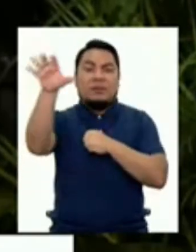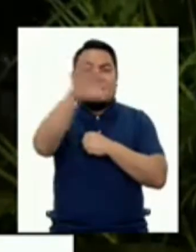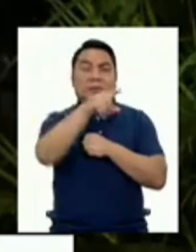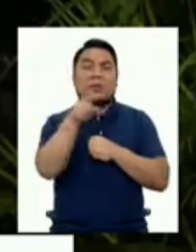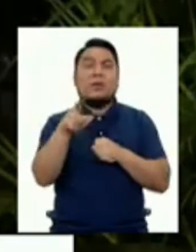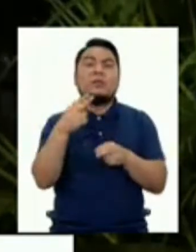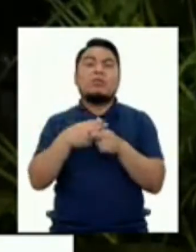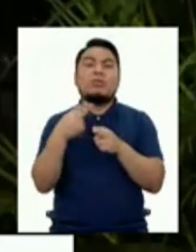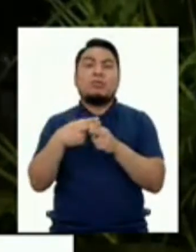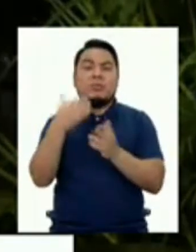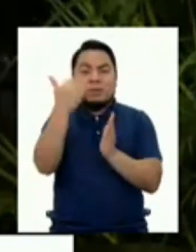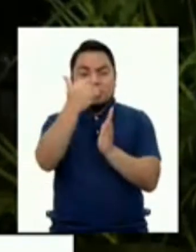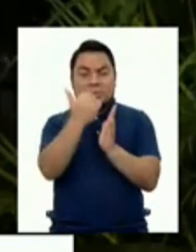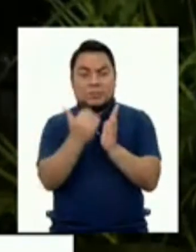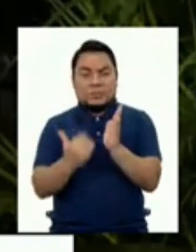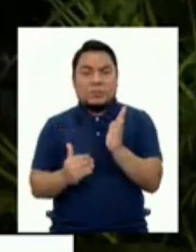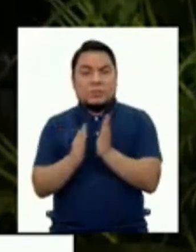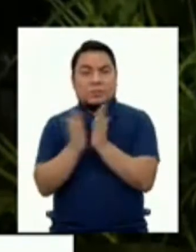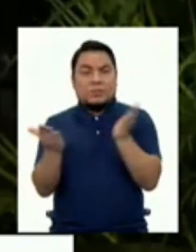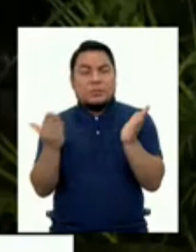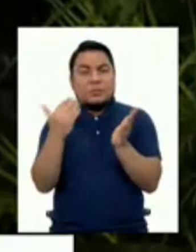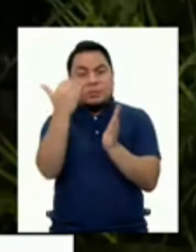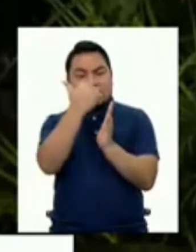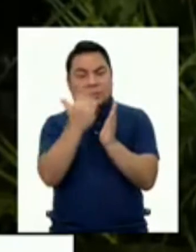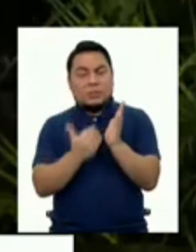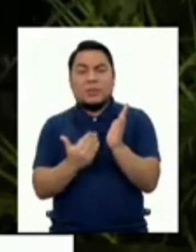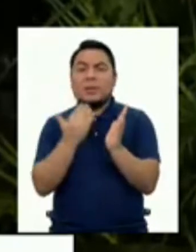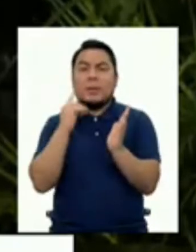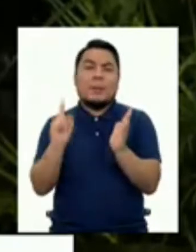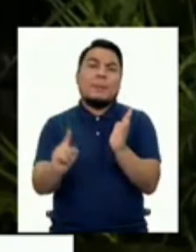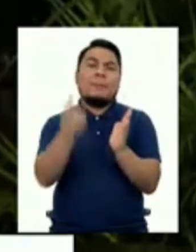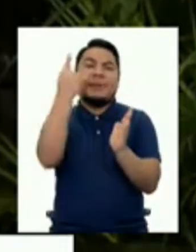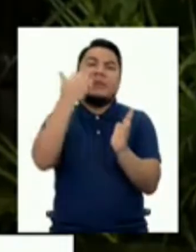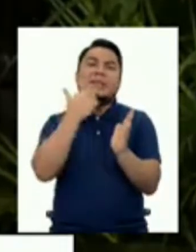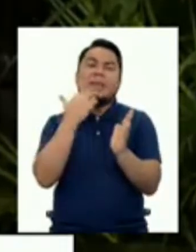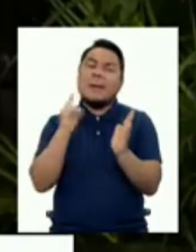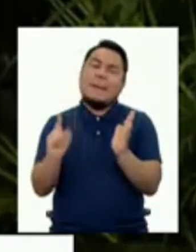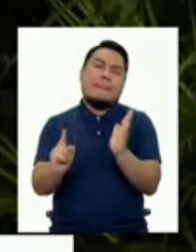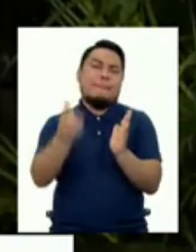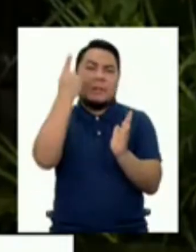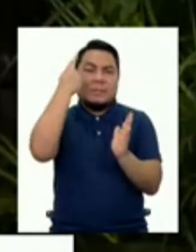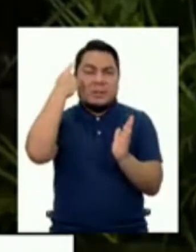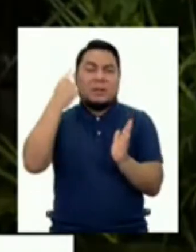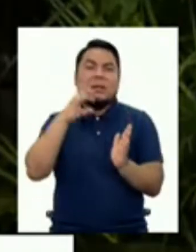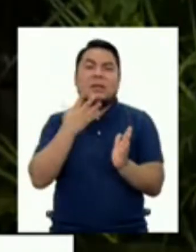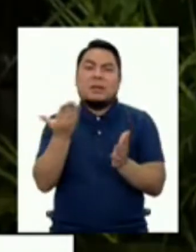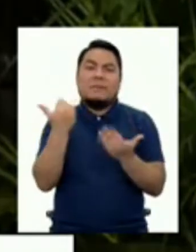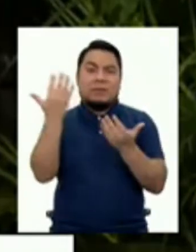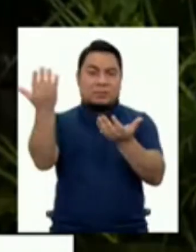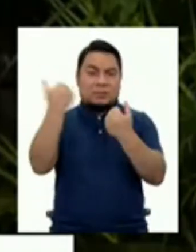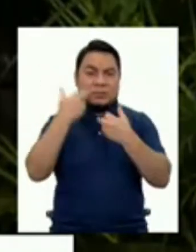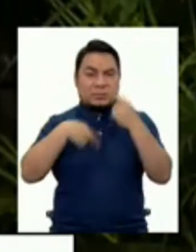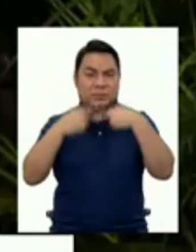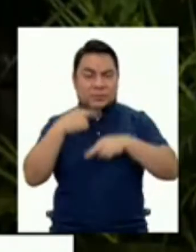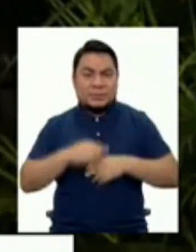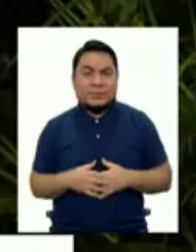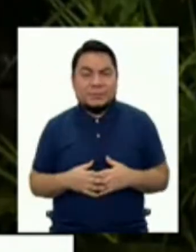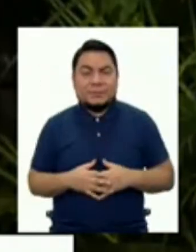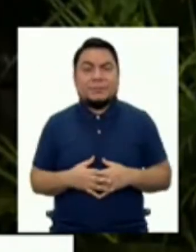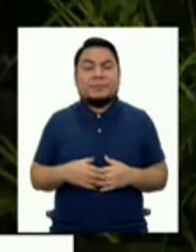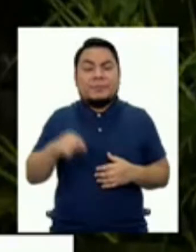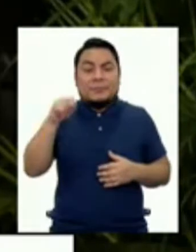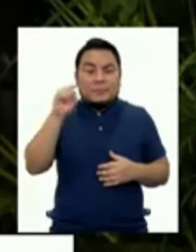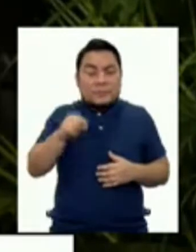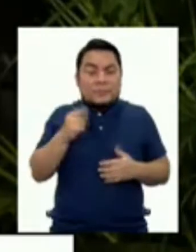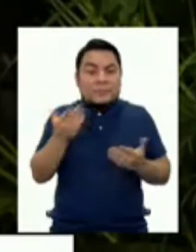un padrón para establecer prioridades en quienes tendrían la primera opción para facilitar su retorno. A